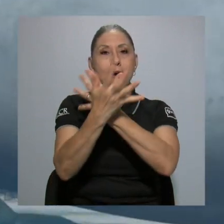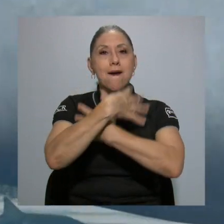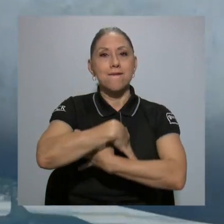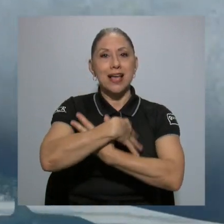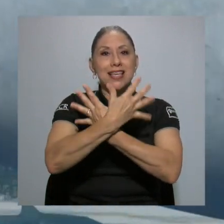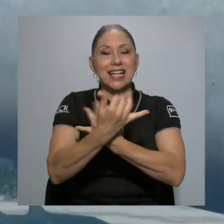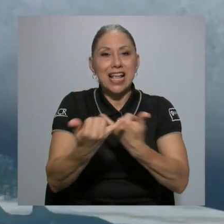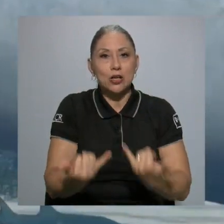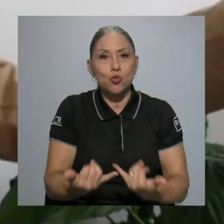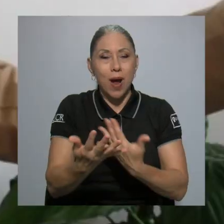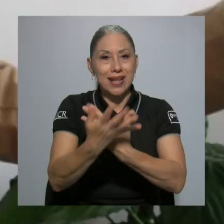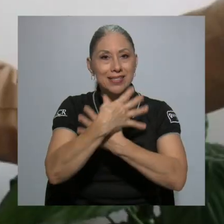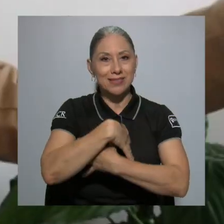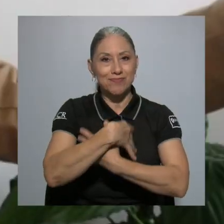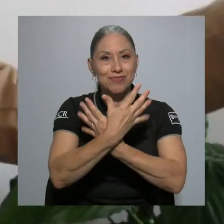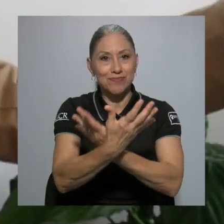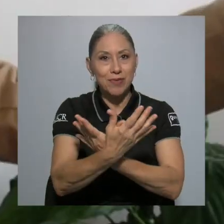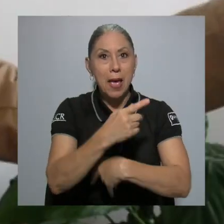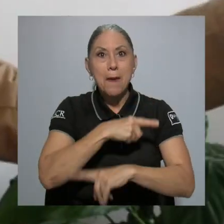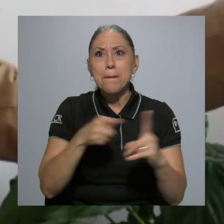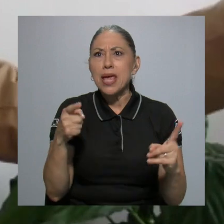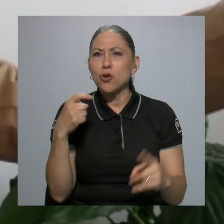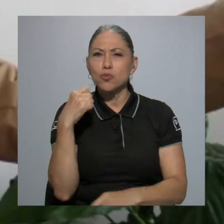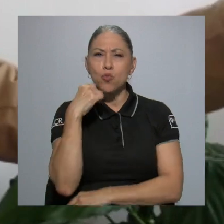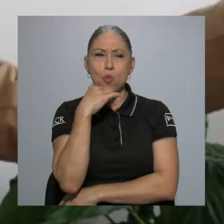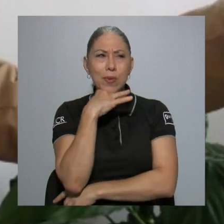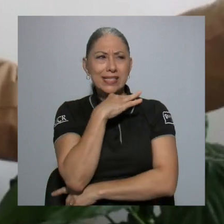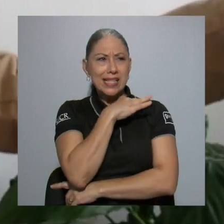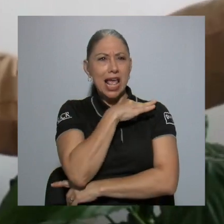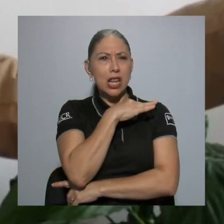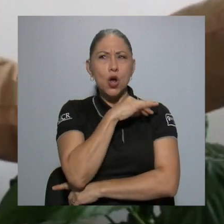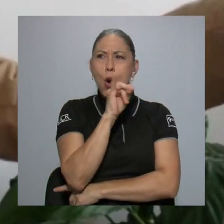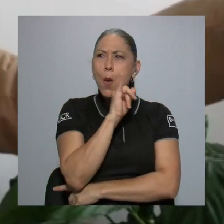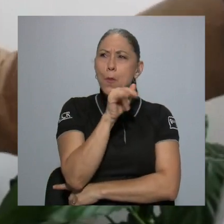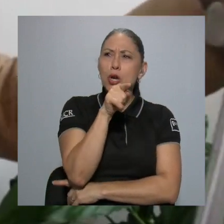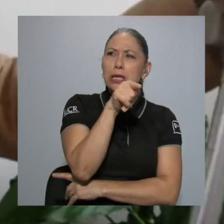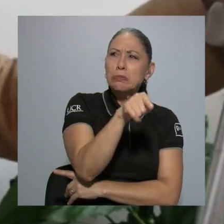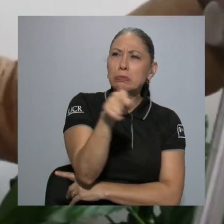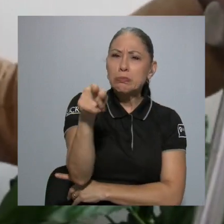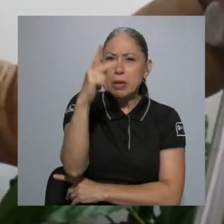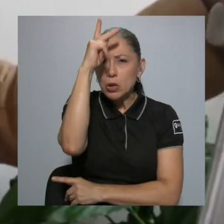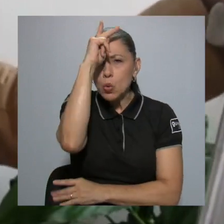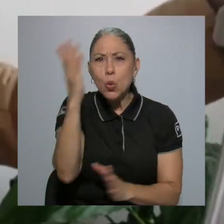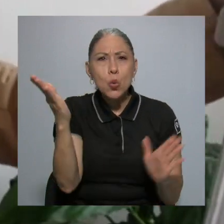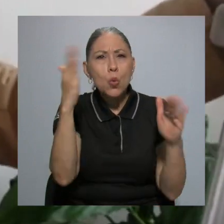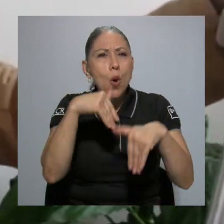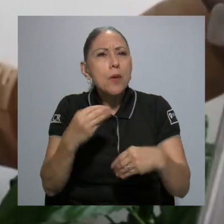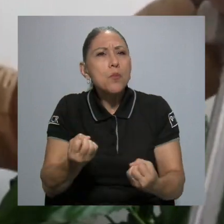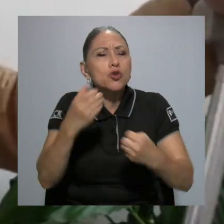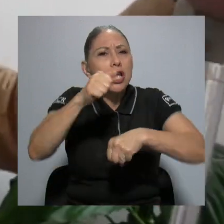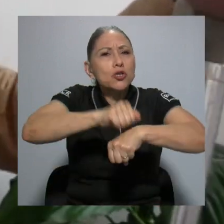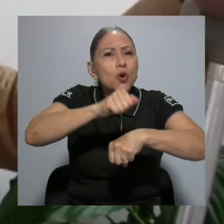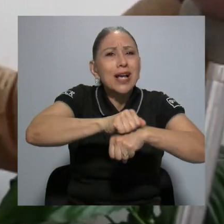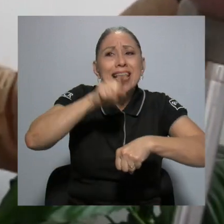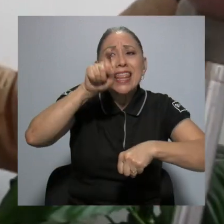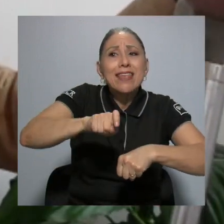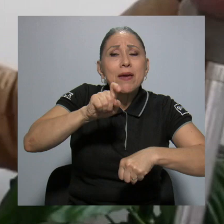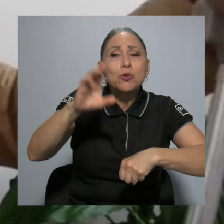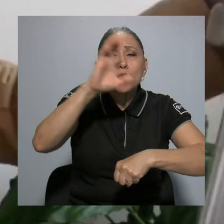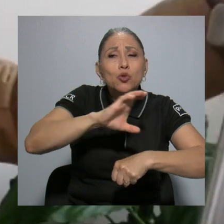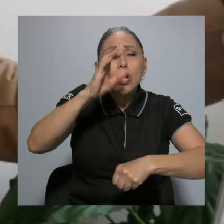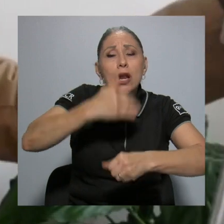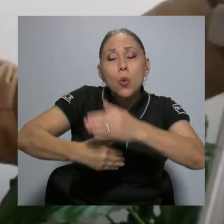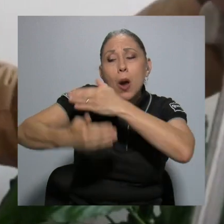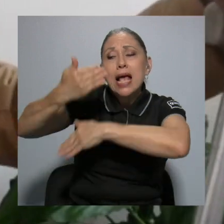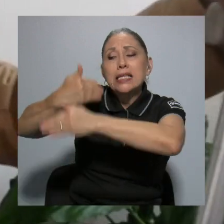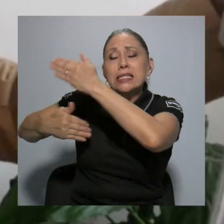como el misterio, porque si el animal es peruano y no hay muchas rocas donde buscarlo, vamos a tener que buscar un ancestro de él para más o menos ver cómo